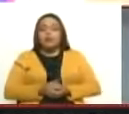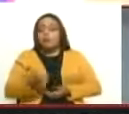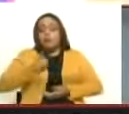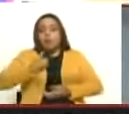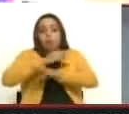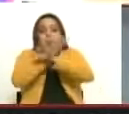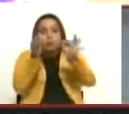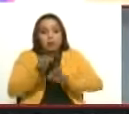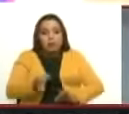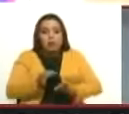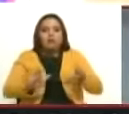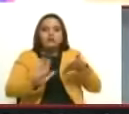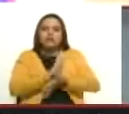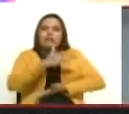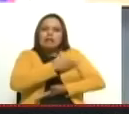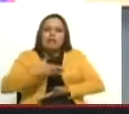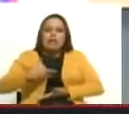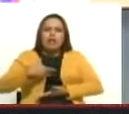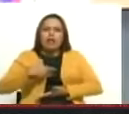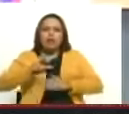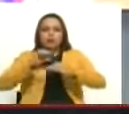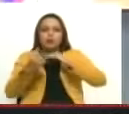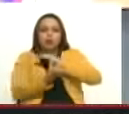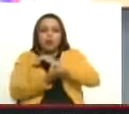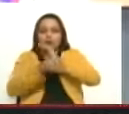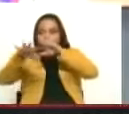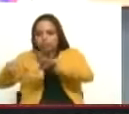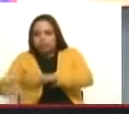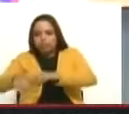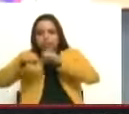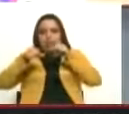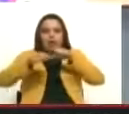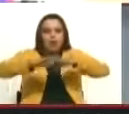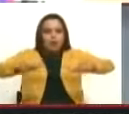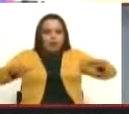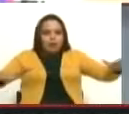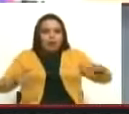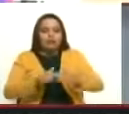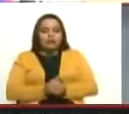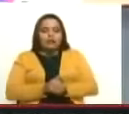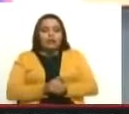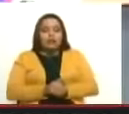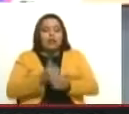pretensión de Guyana de disponer unilateralmente de un mar pendiente